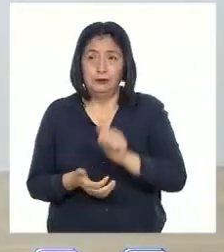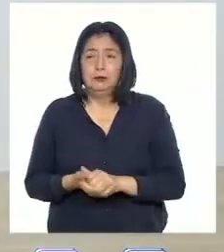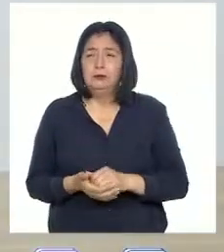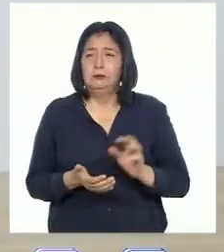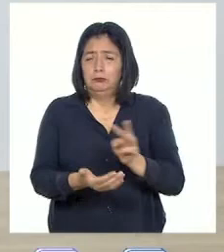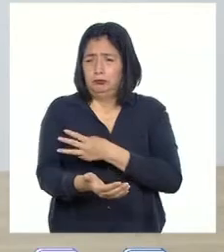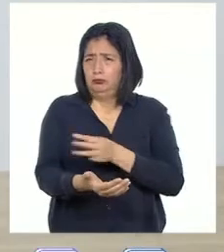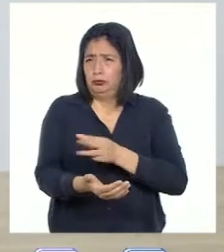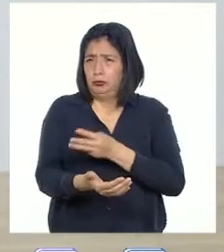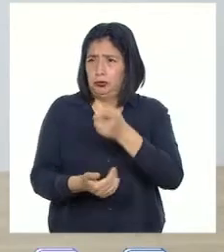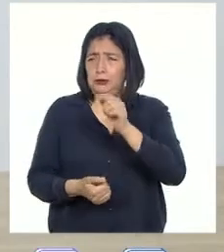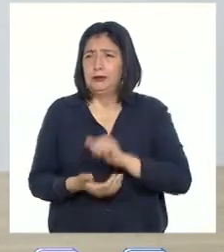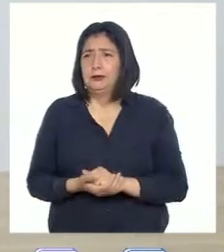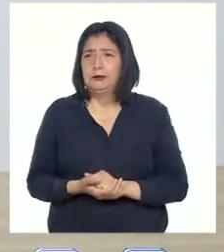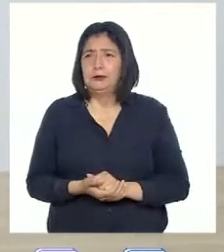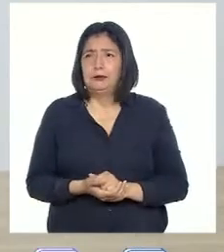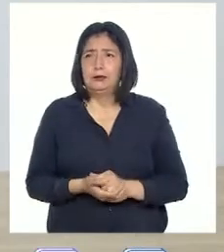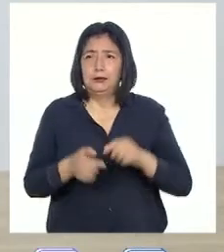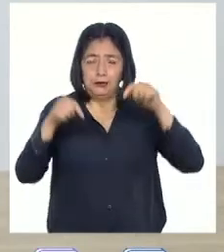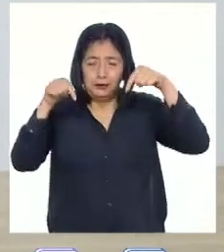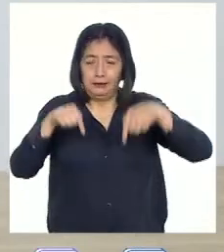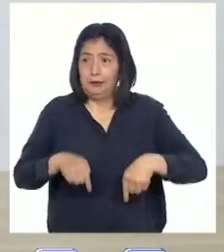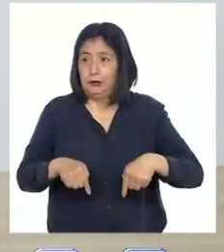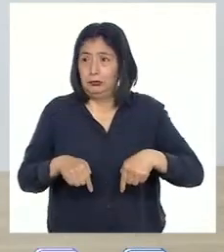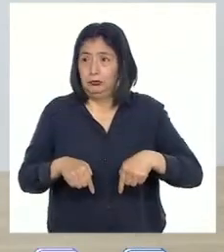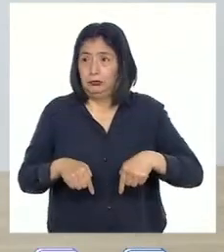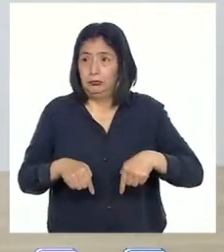con música. Abajo.